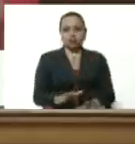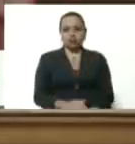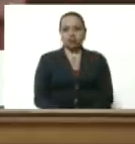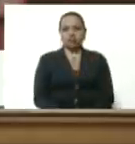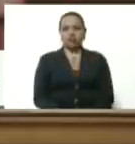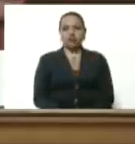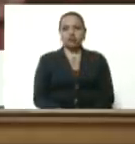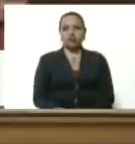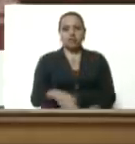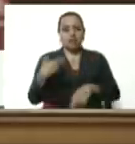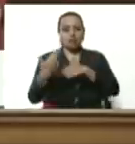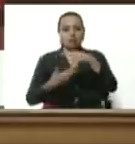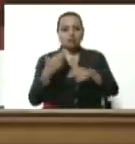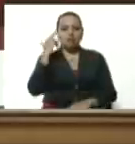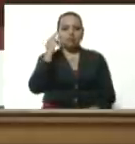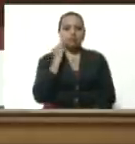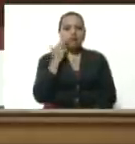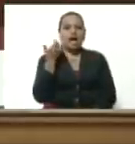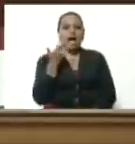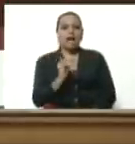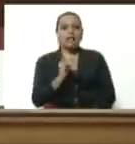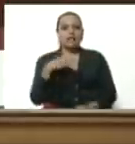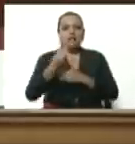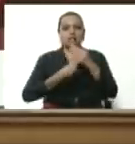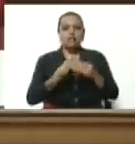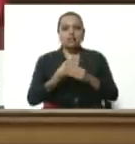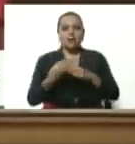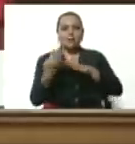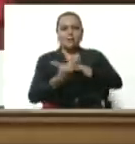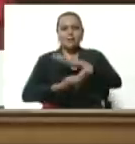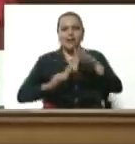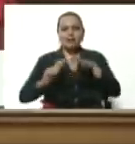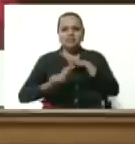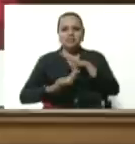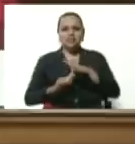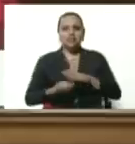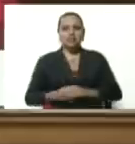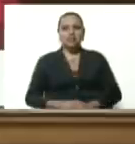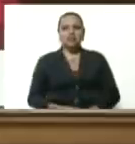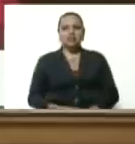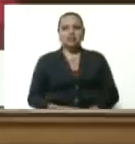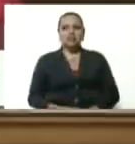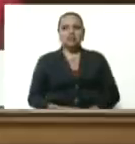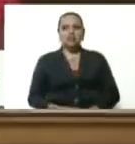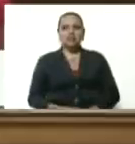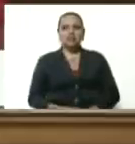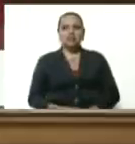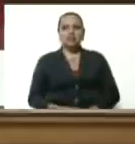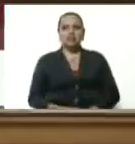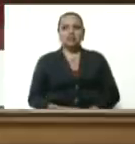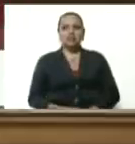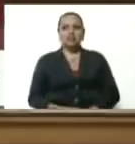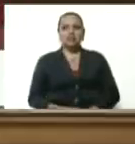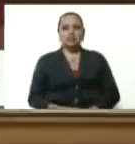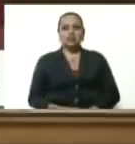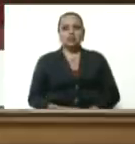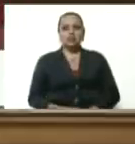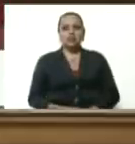Que la revolución bolivariana estaba hecha sobre bases, ni de barro siquiera,